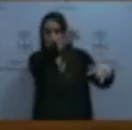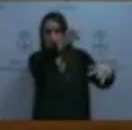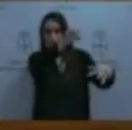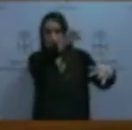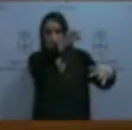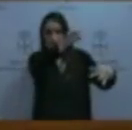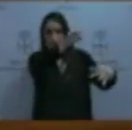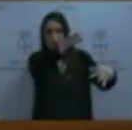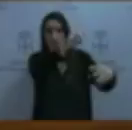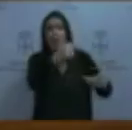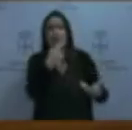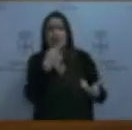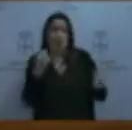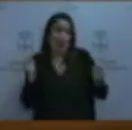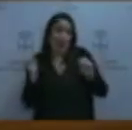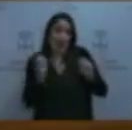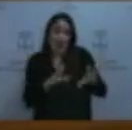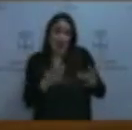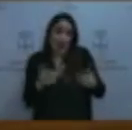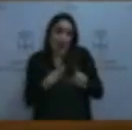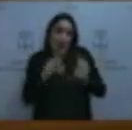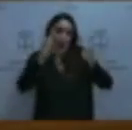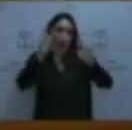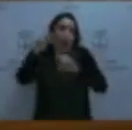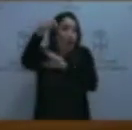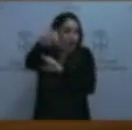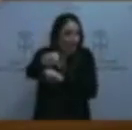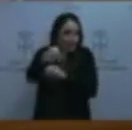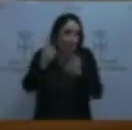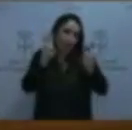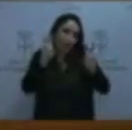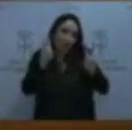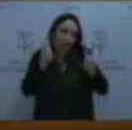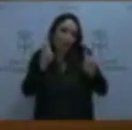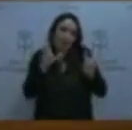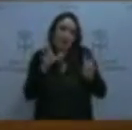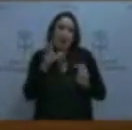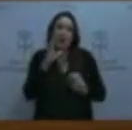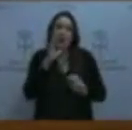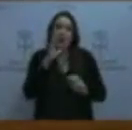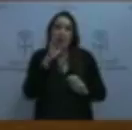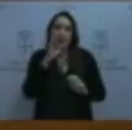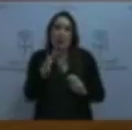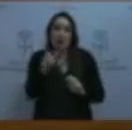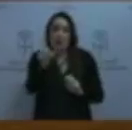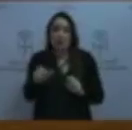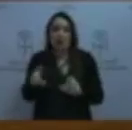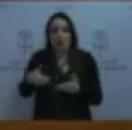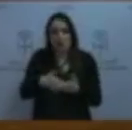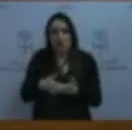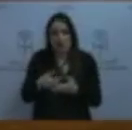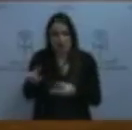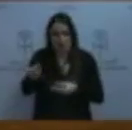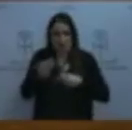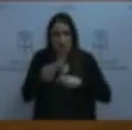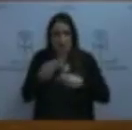una renuncia obligada que nos ha presentado uno de los solicitantes. 16